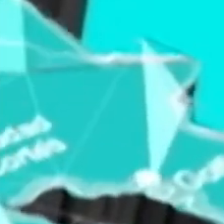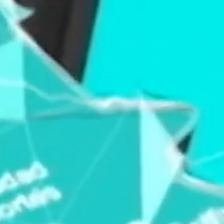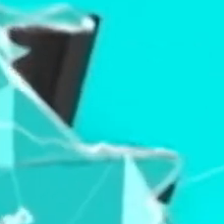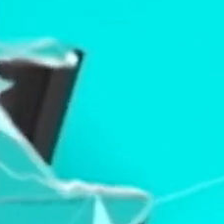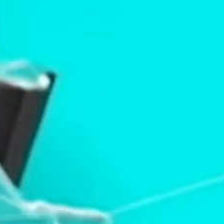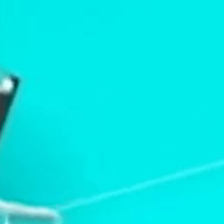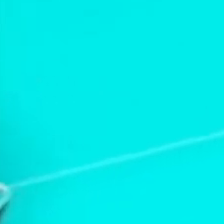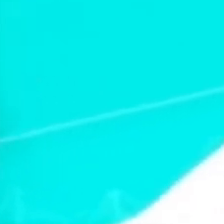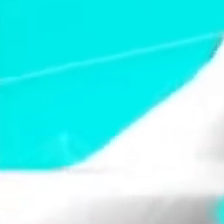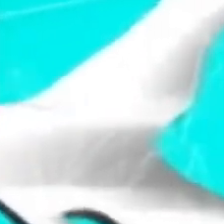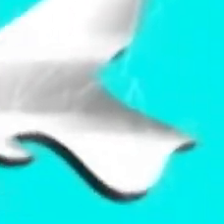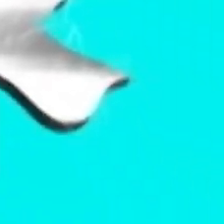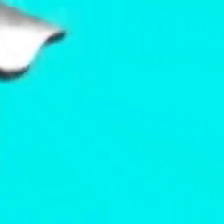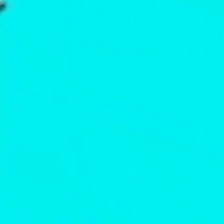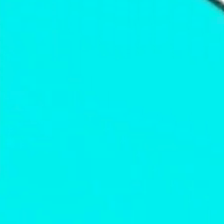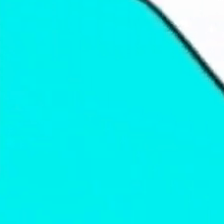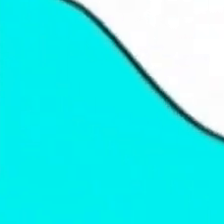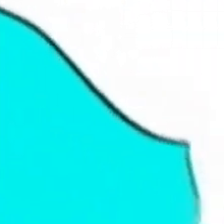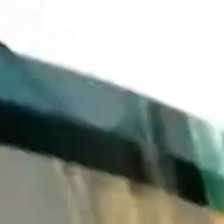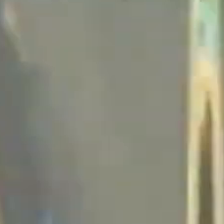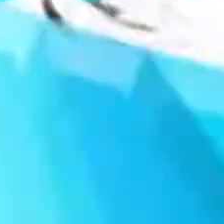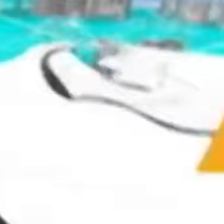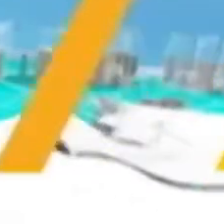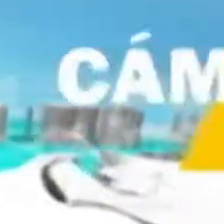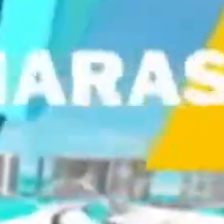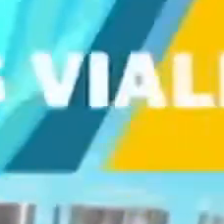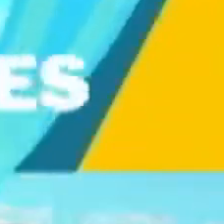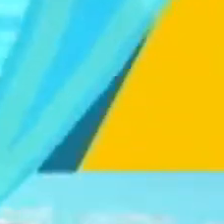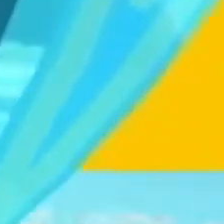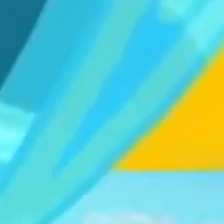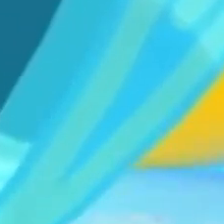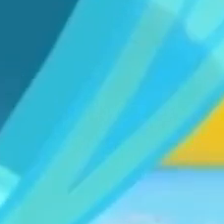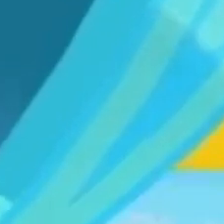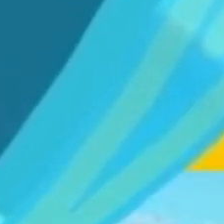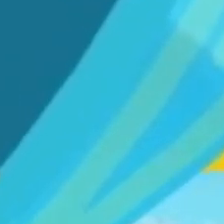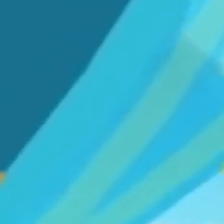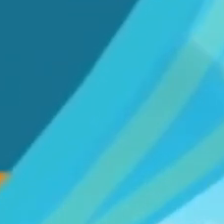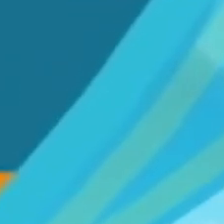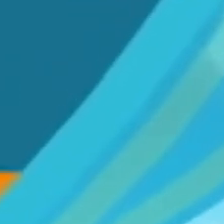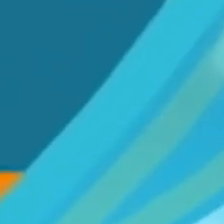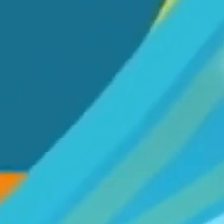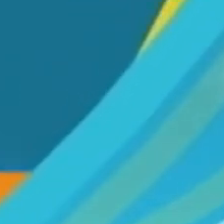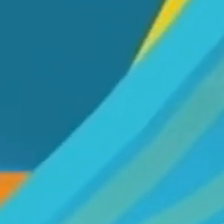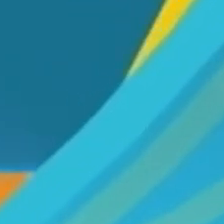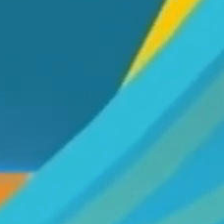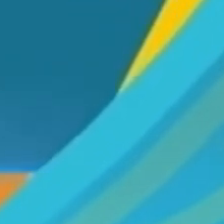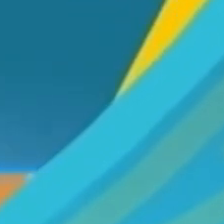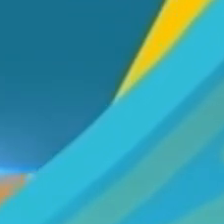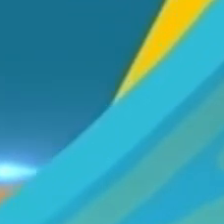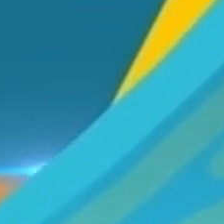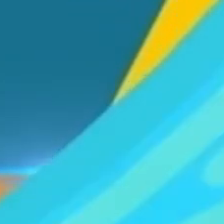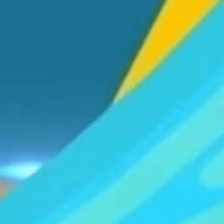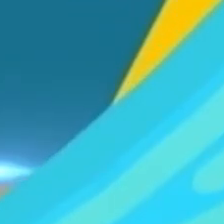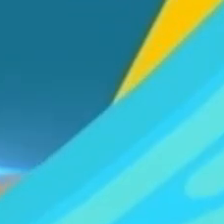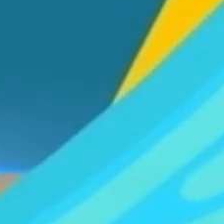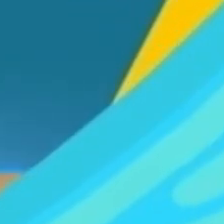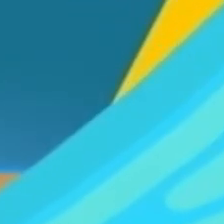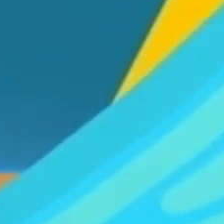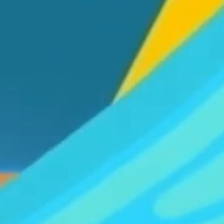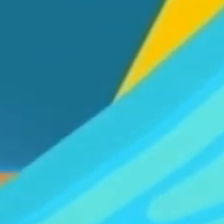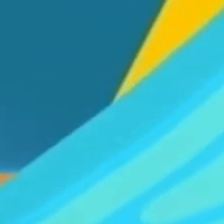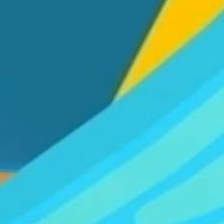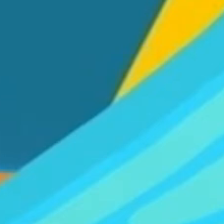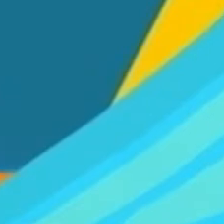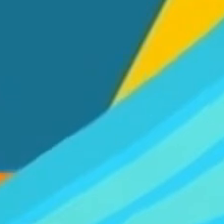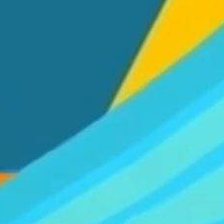La sección de cámaras viales fue presentada por CONAVI, conservando, mejorando y construyendo la red vial nacional.